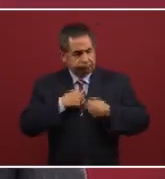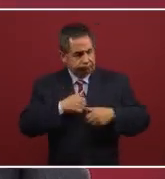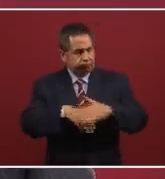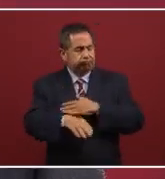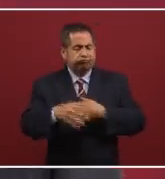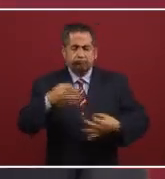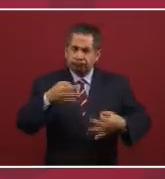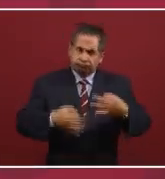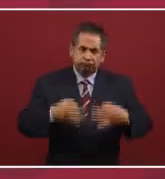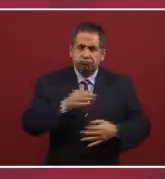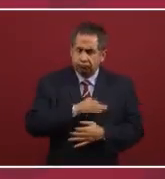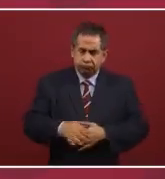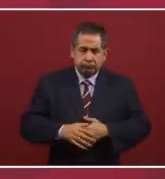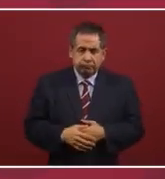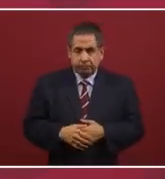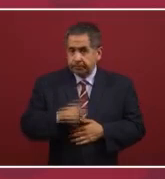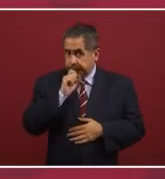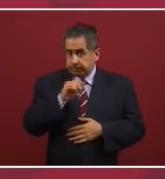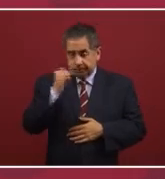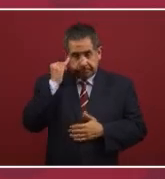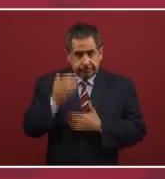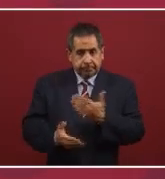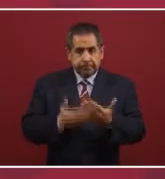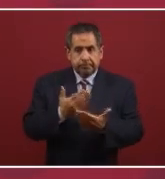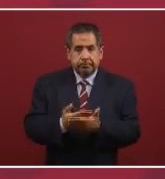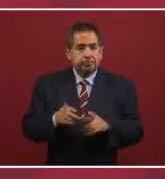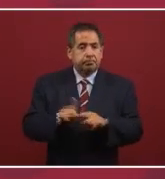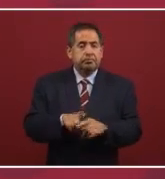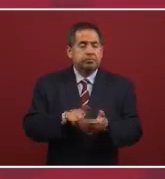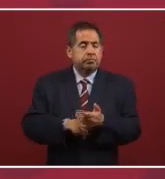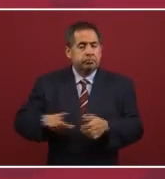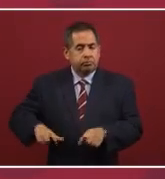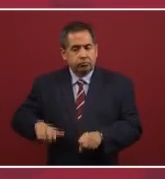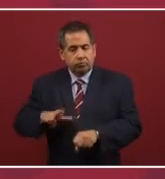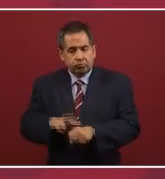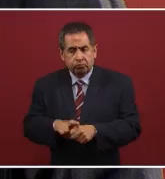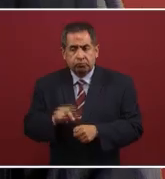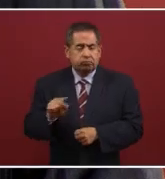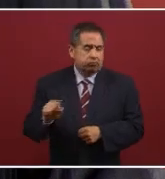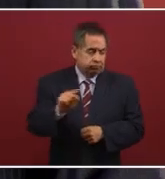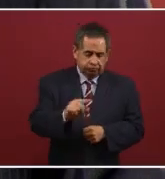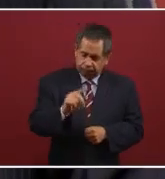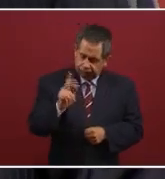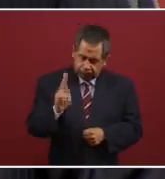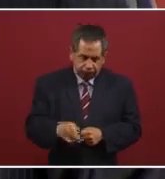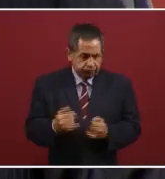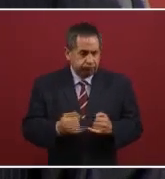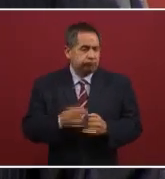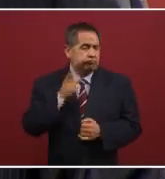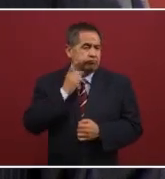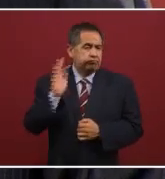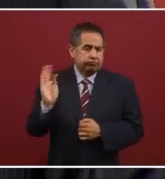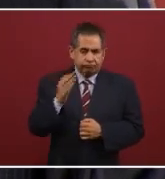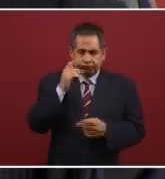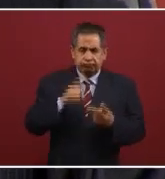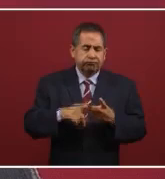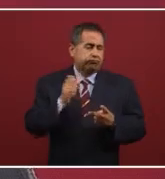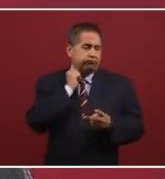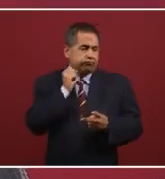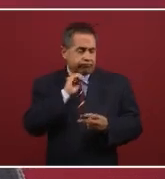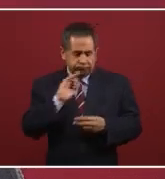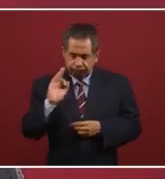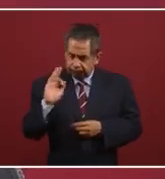y que estamos planteando lo mismo para el caso de gobernadores diputados federales,